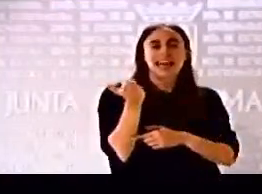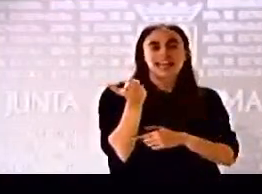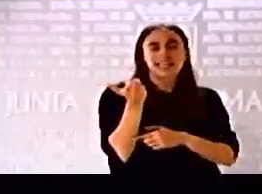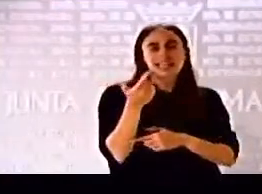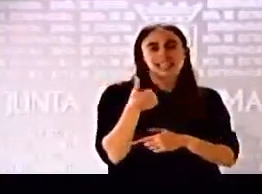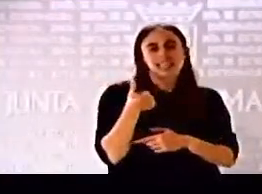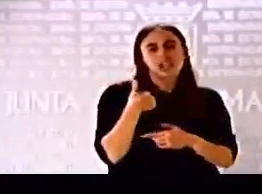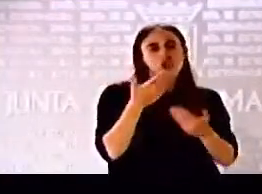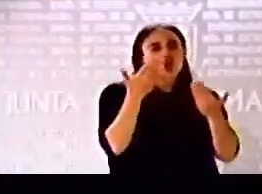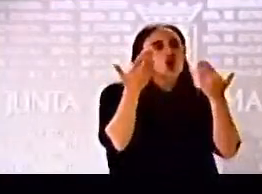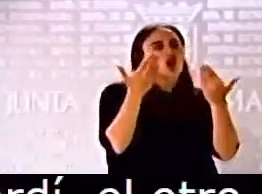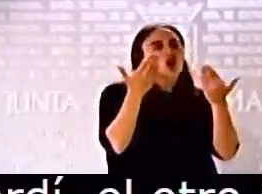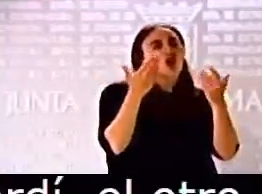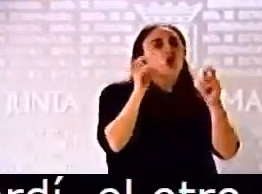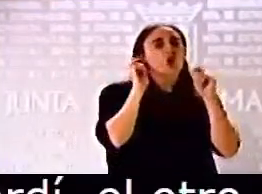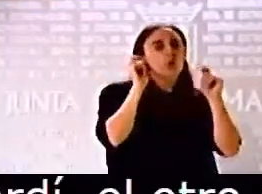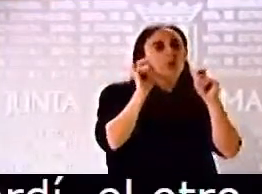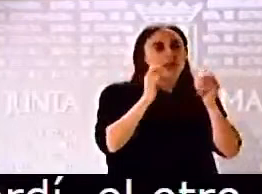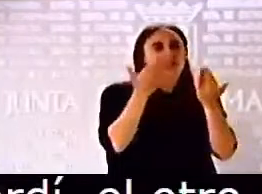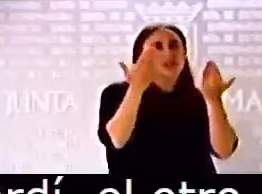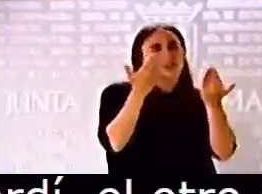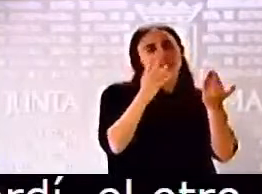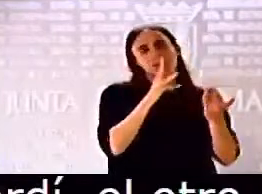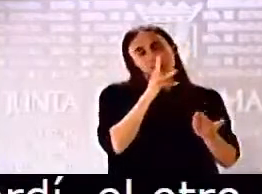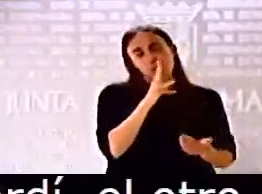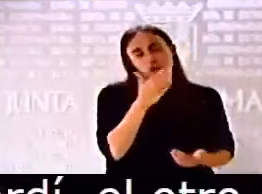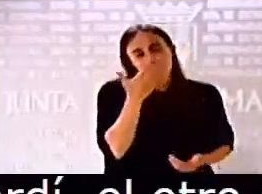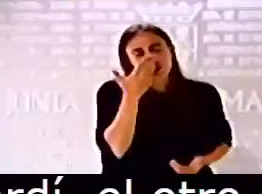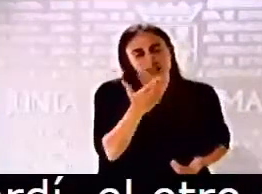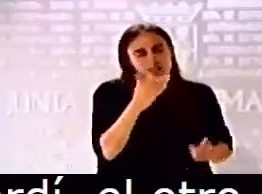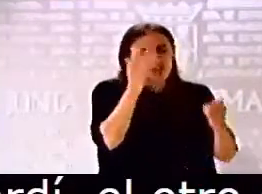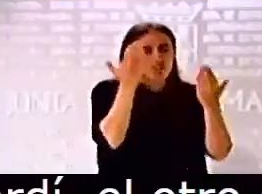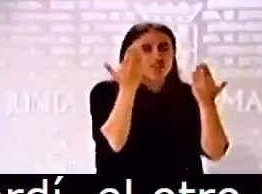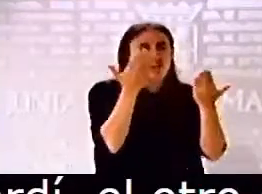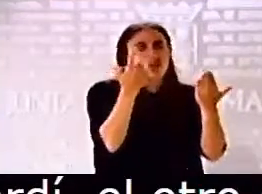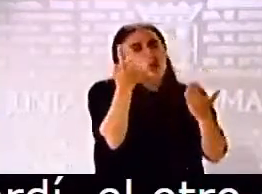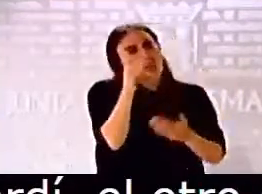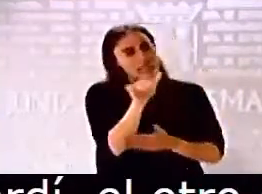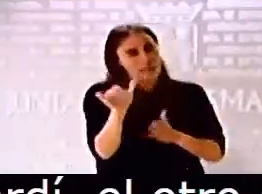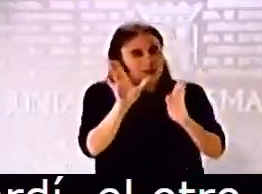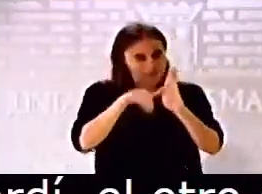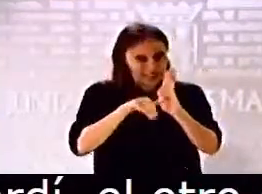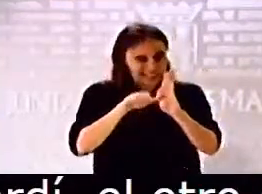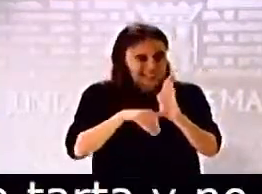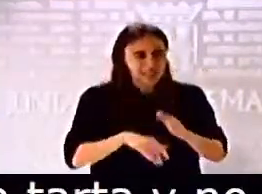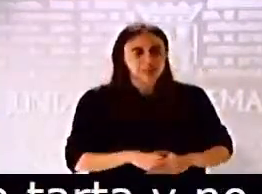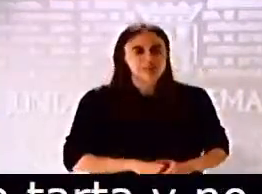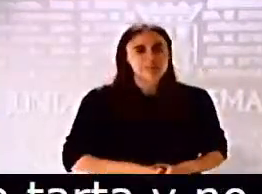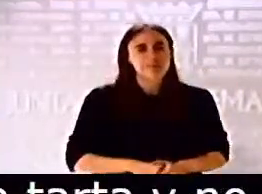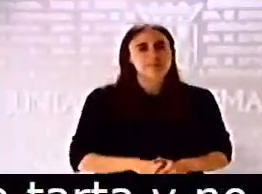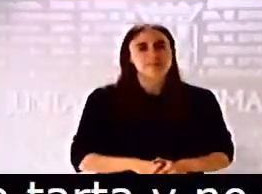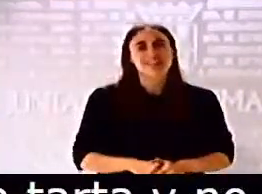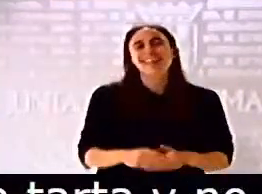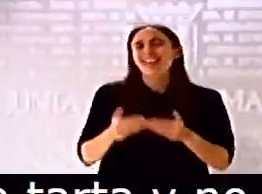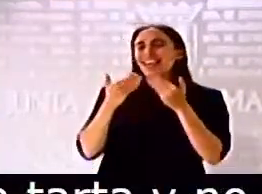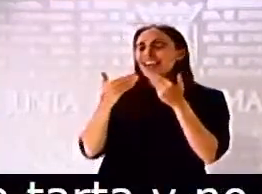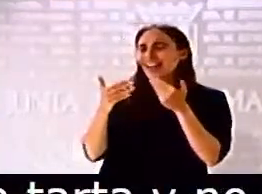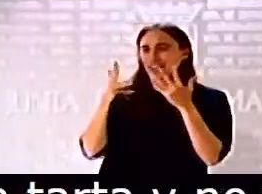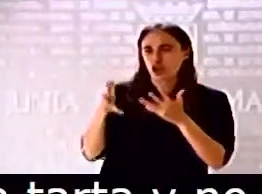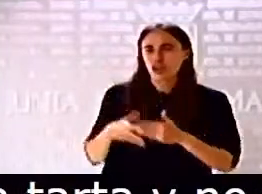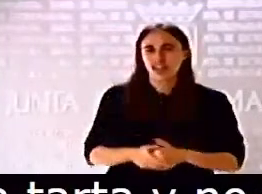Así que mi más sincera felicitación de cumpleaños, aunque sea con una semanilla de retraso. Gracias, consejero.